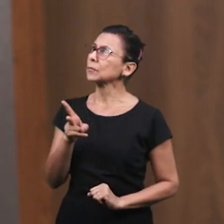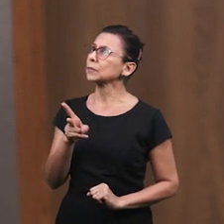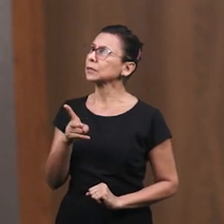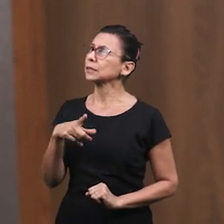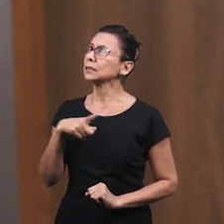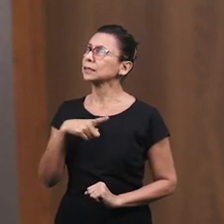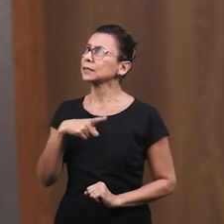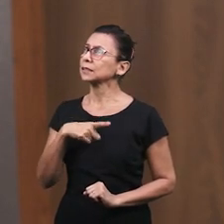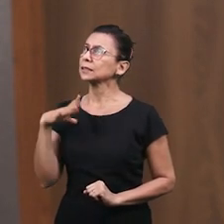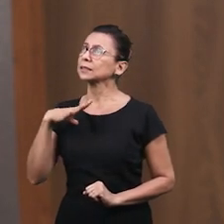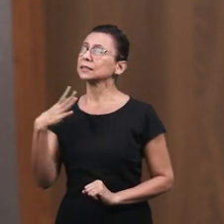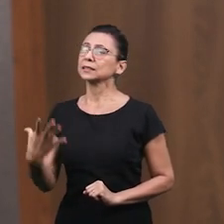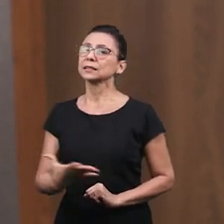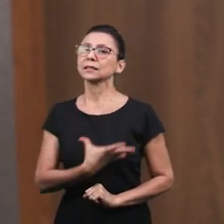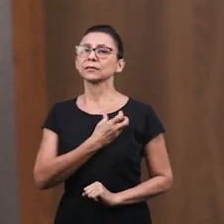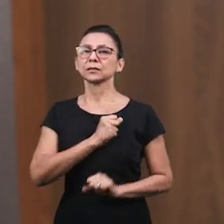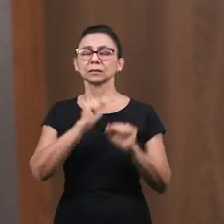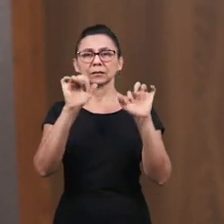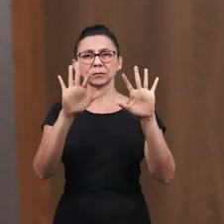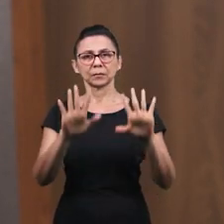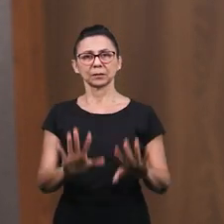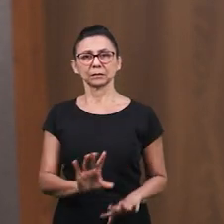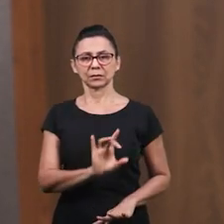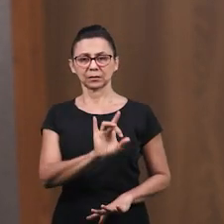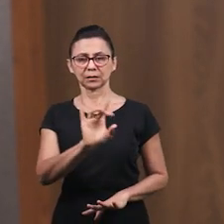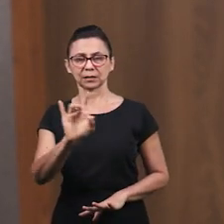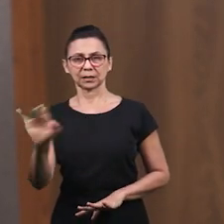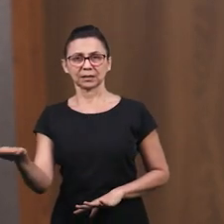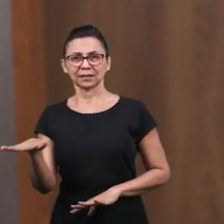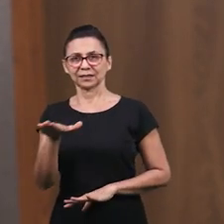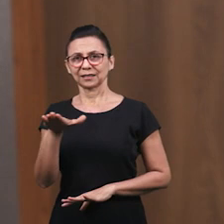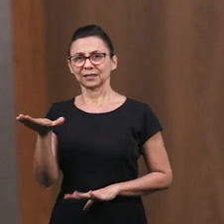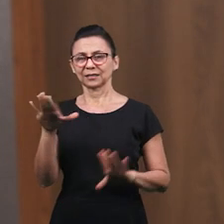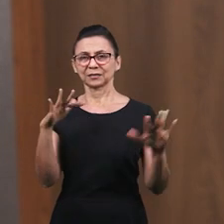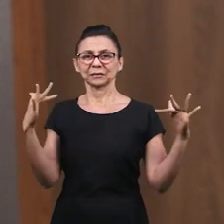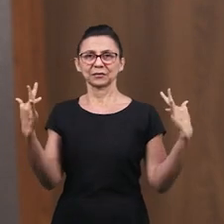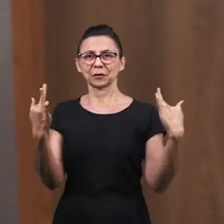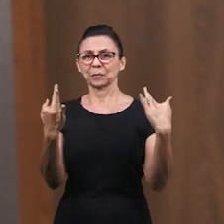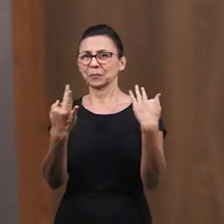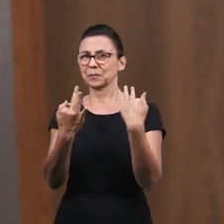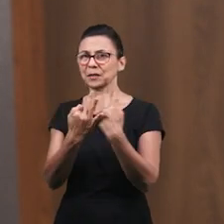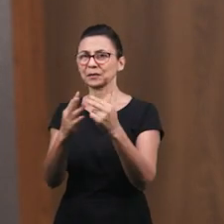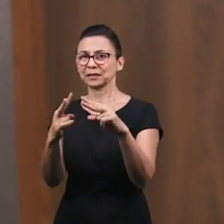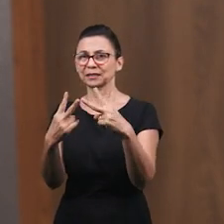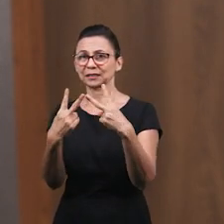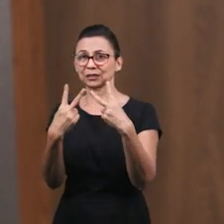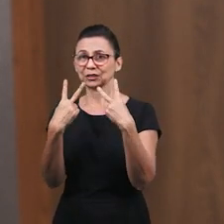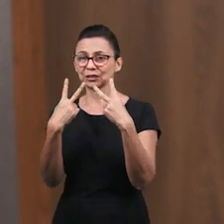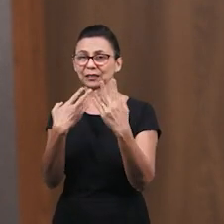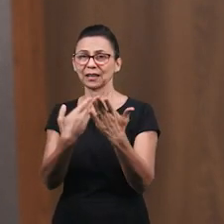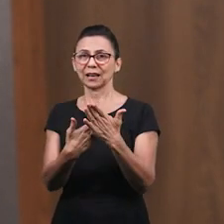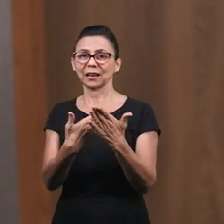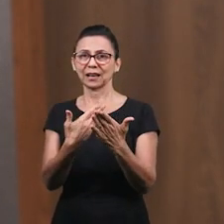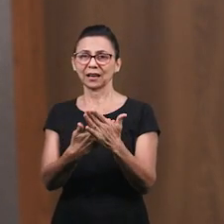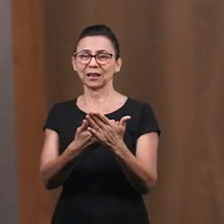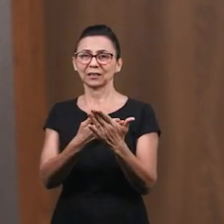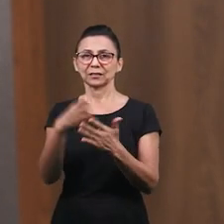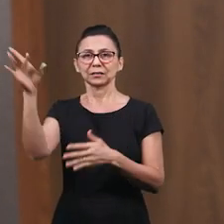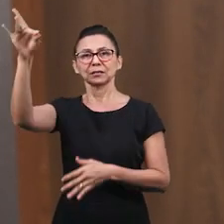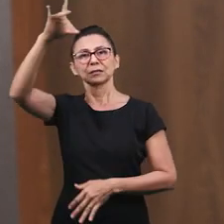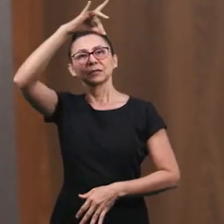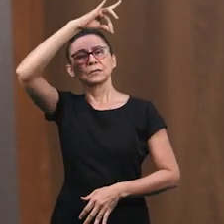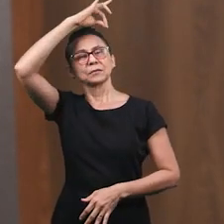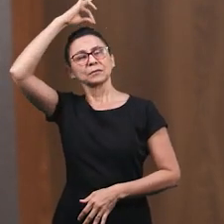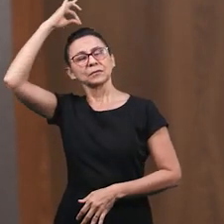riqueza que es tu salvación. Bendice a cada intermedio, a cada familia que está asistiendo en esta